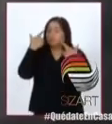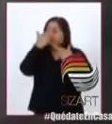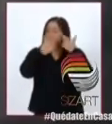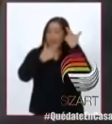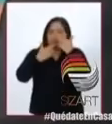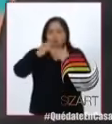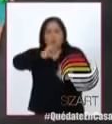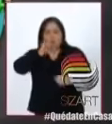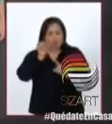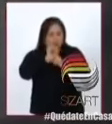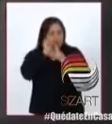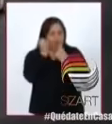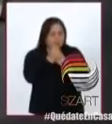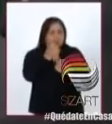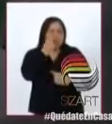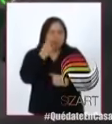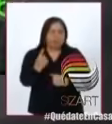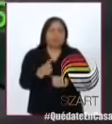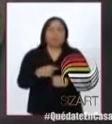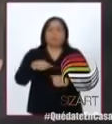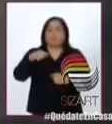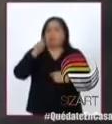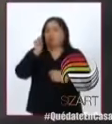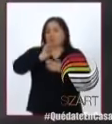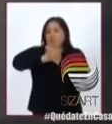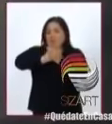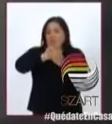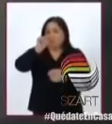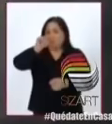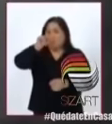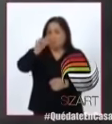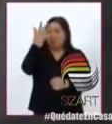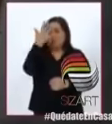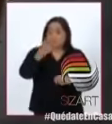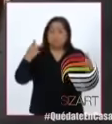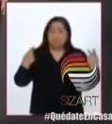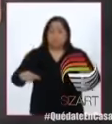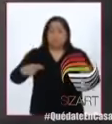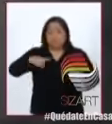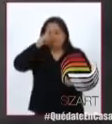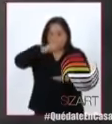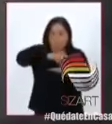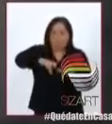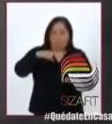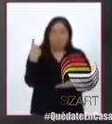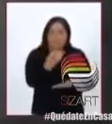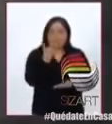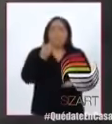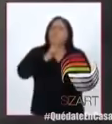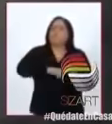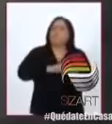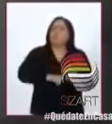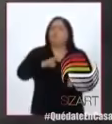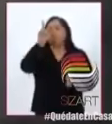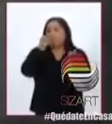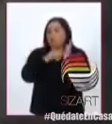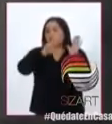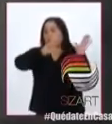siguiente situación. Se organiza una tanda de 10 personas para comprar un electrodoméstico que cuesta 2